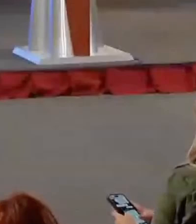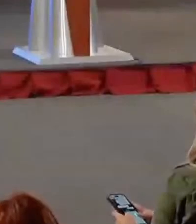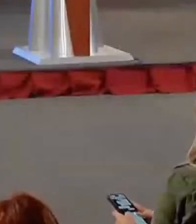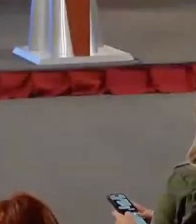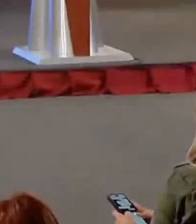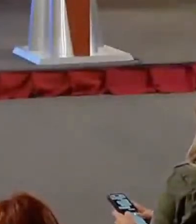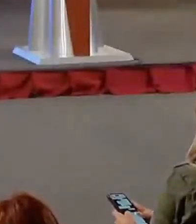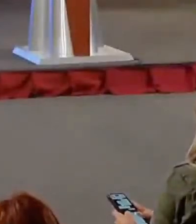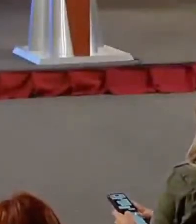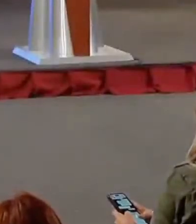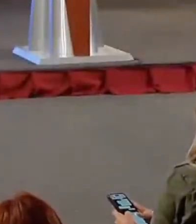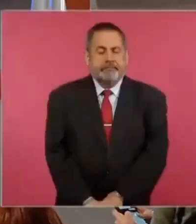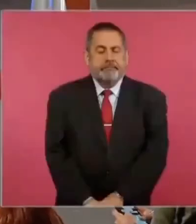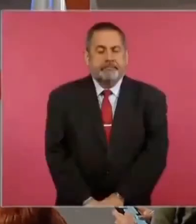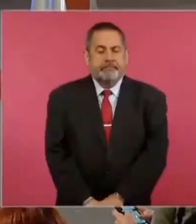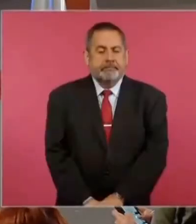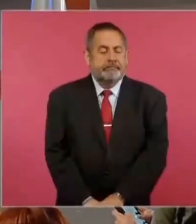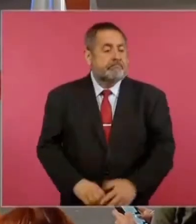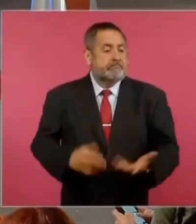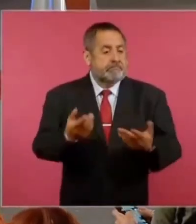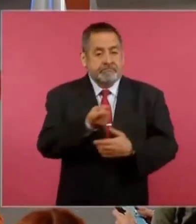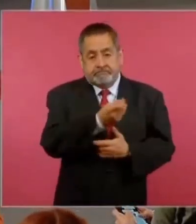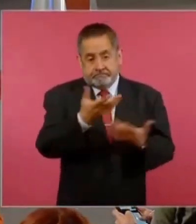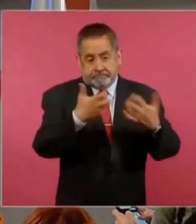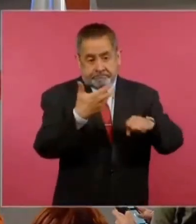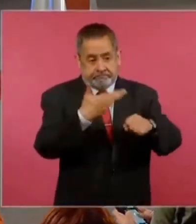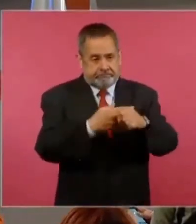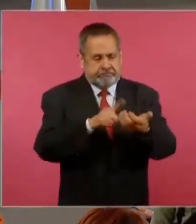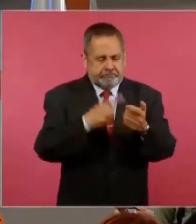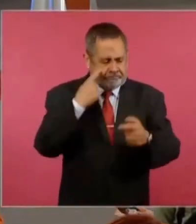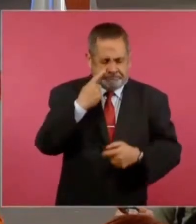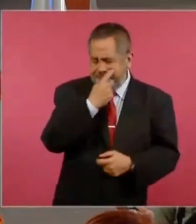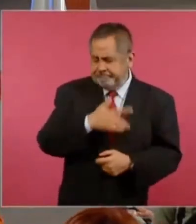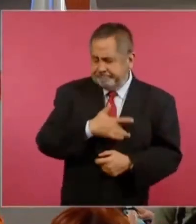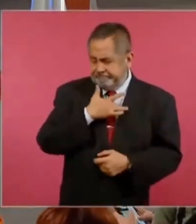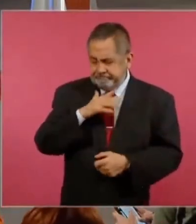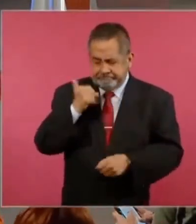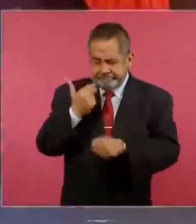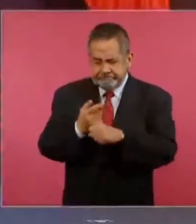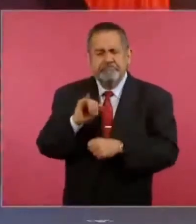Porque los empresarios de manera voluntaria decidieron aumentar